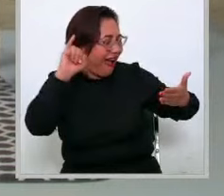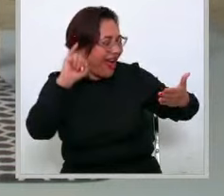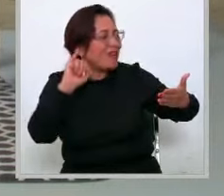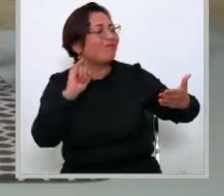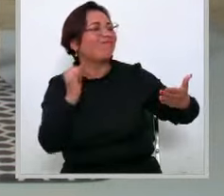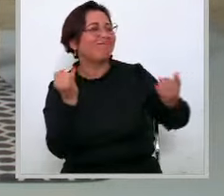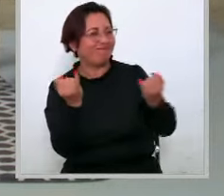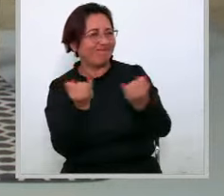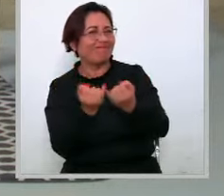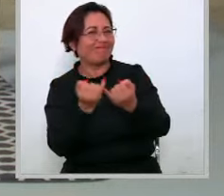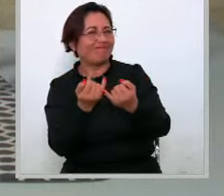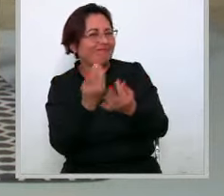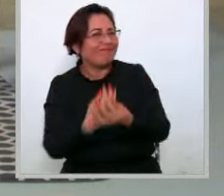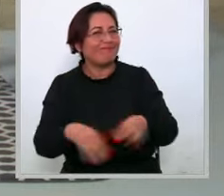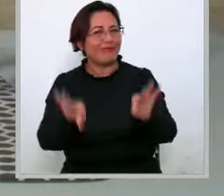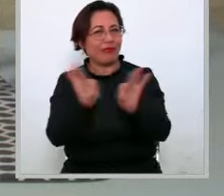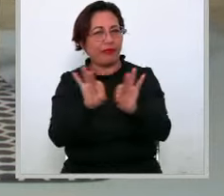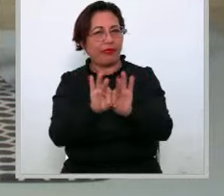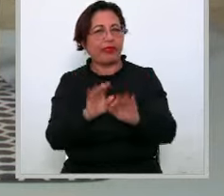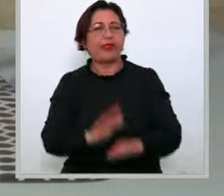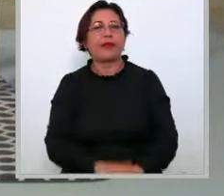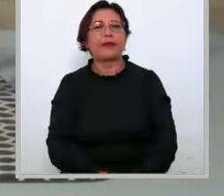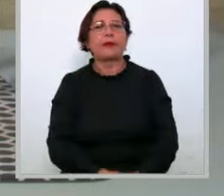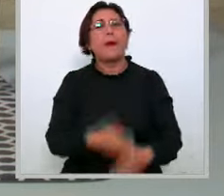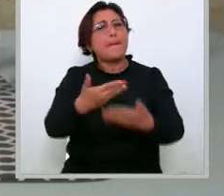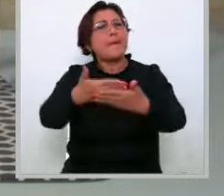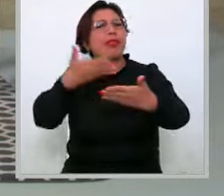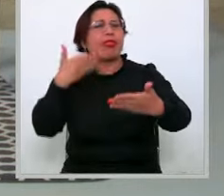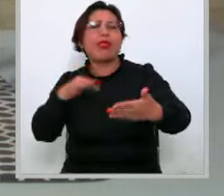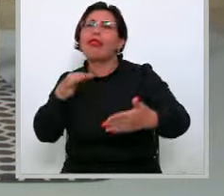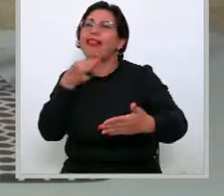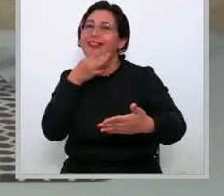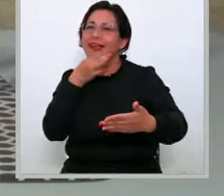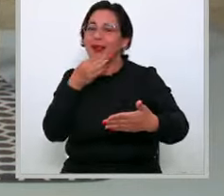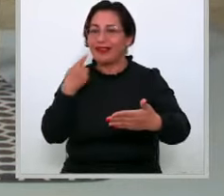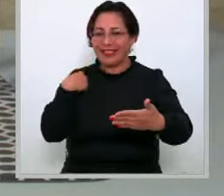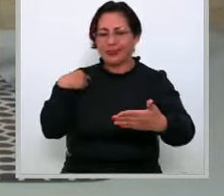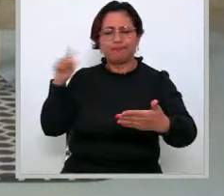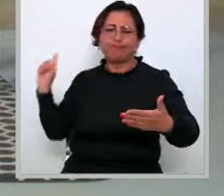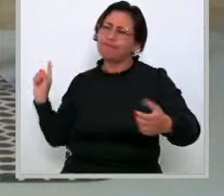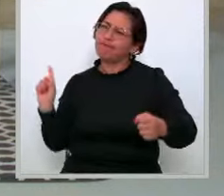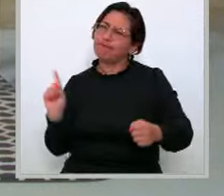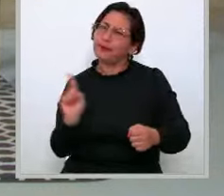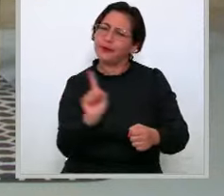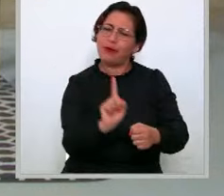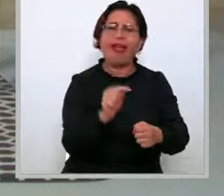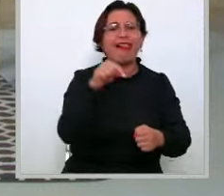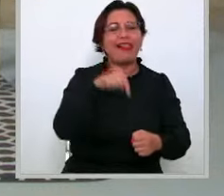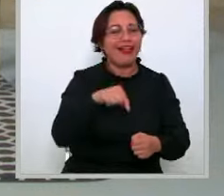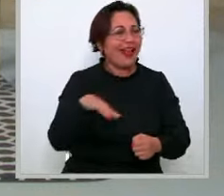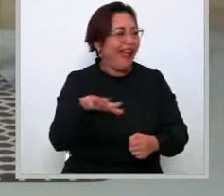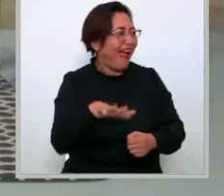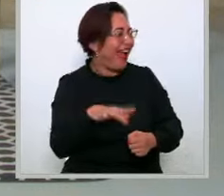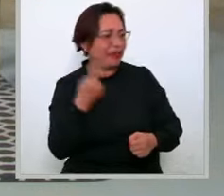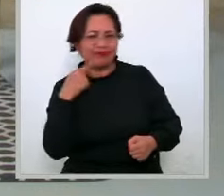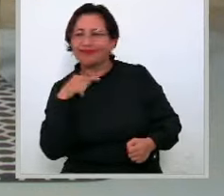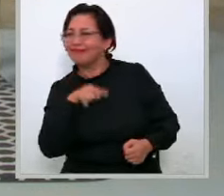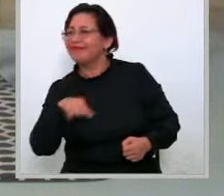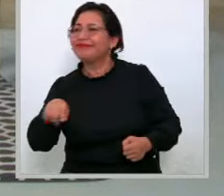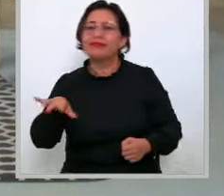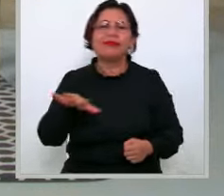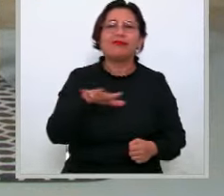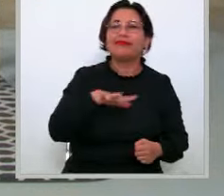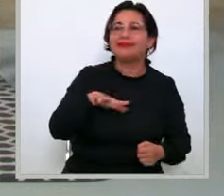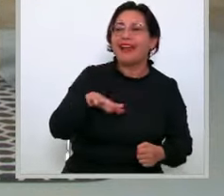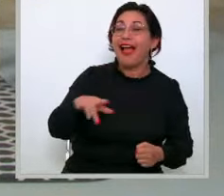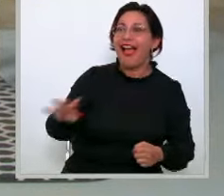gran evento, que desde hace unos minutos que nosotros llegamos y que arrancó, vaya que ha atrapado la atención de todos sus asistentes. Y puedo decir que en ocasiones